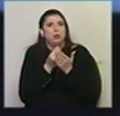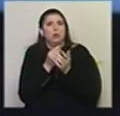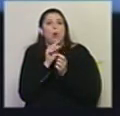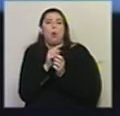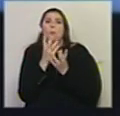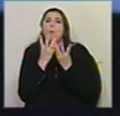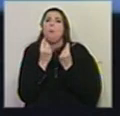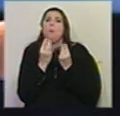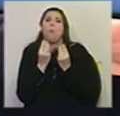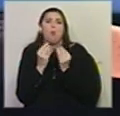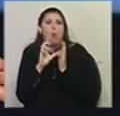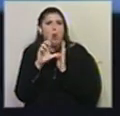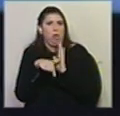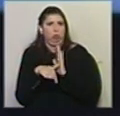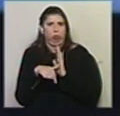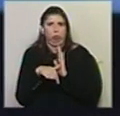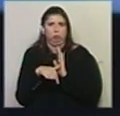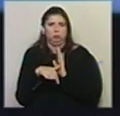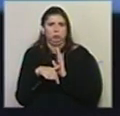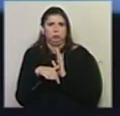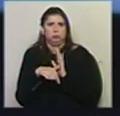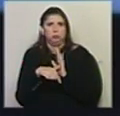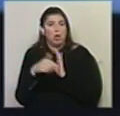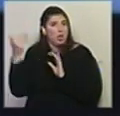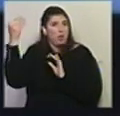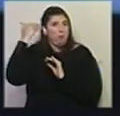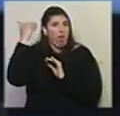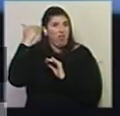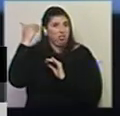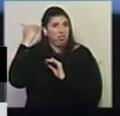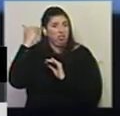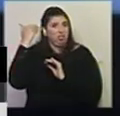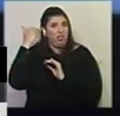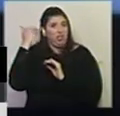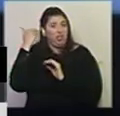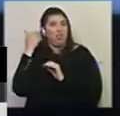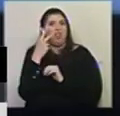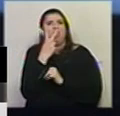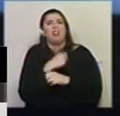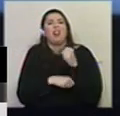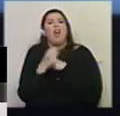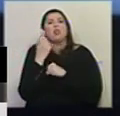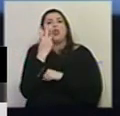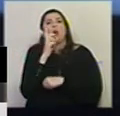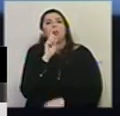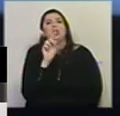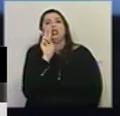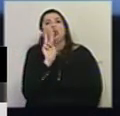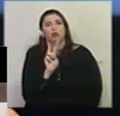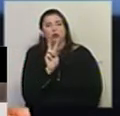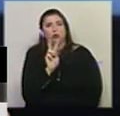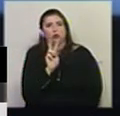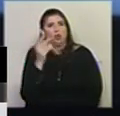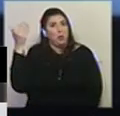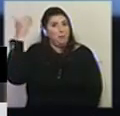lento. Hoy les comentaba el implante coclear. El protocolo de implante coclear es del año 2002. ¿2002? La última